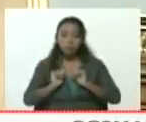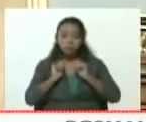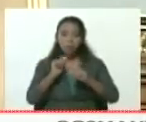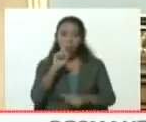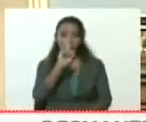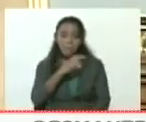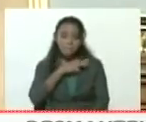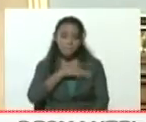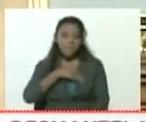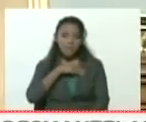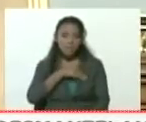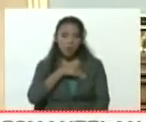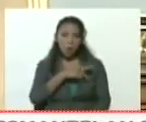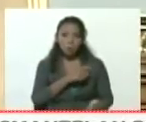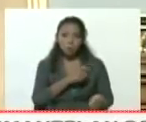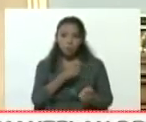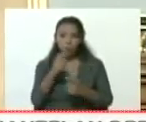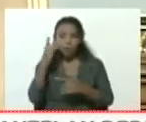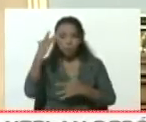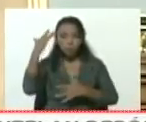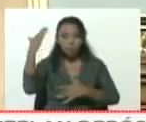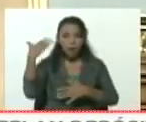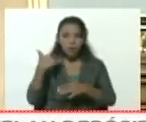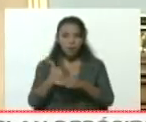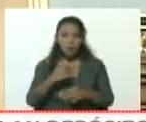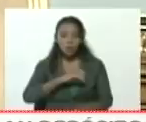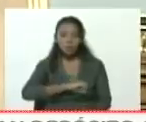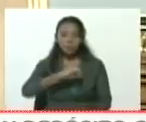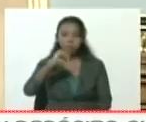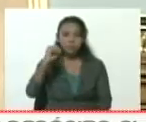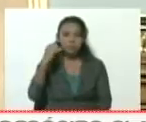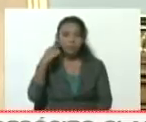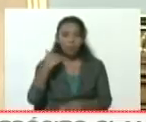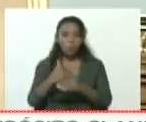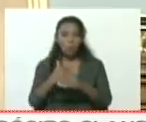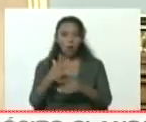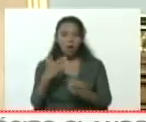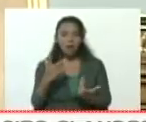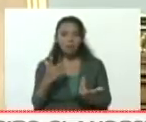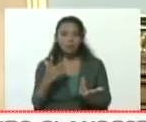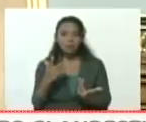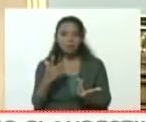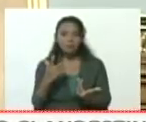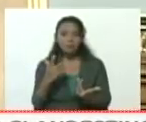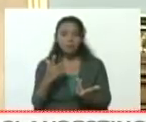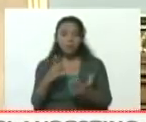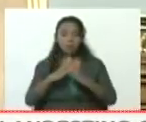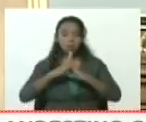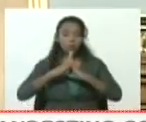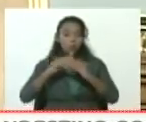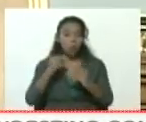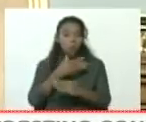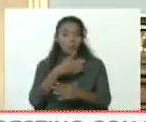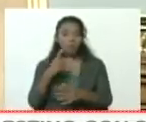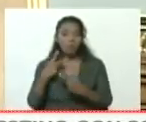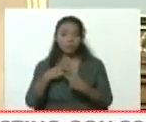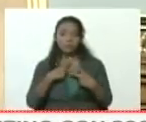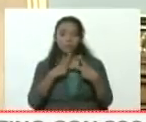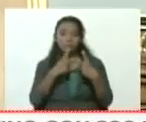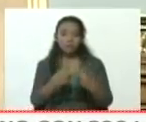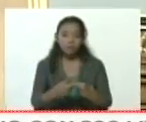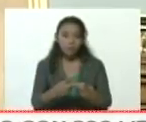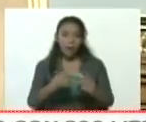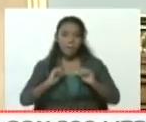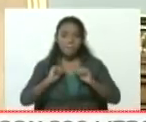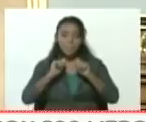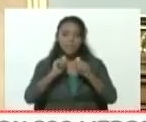llevó este sueño, este anhelo del libertador de la mano de la Revolución Bolivariana, lograron materializar este hecho, que son todos los voluntarios y voluntarias que